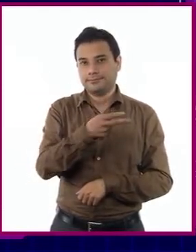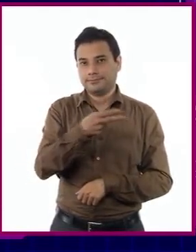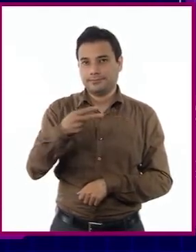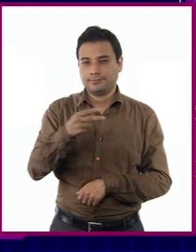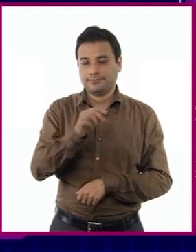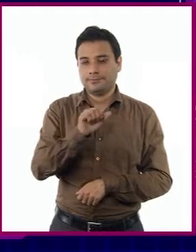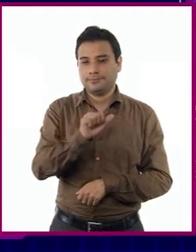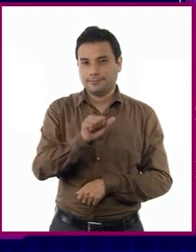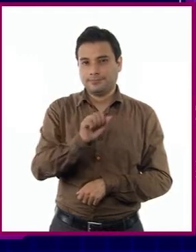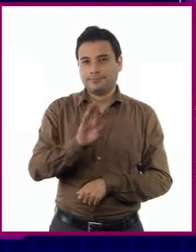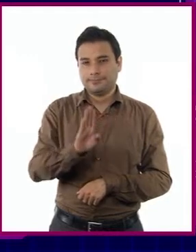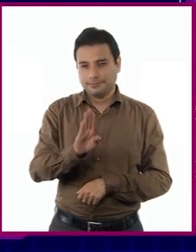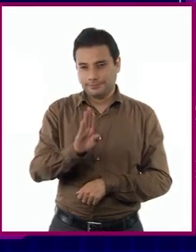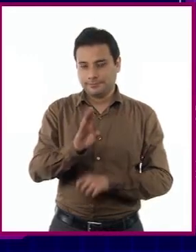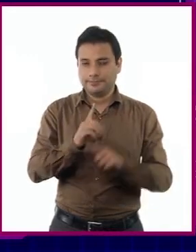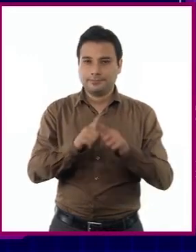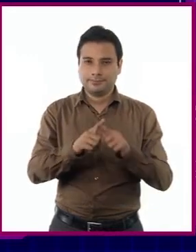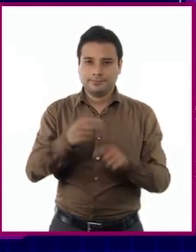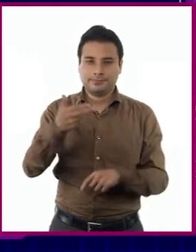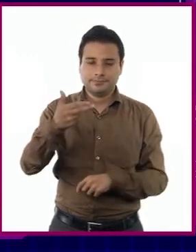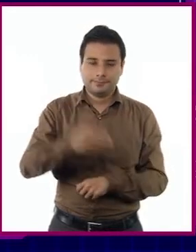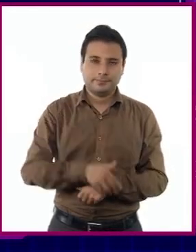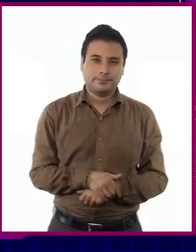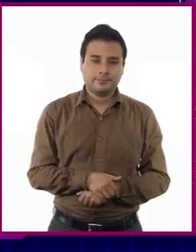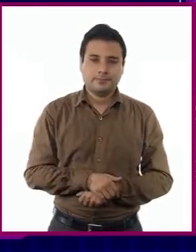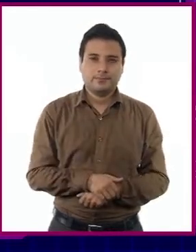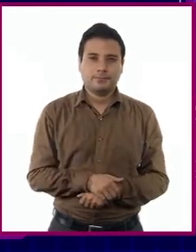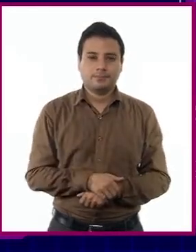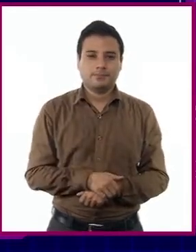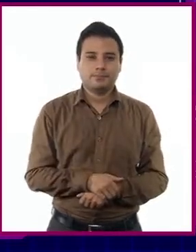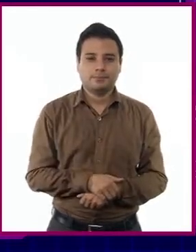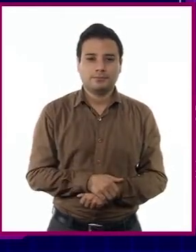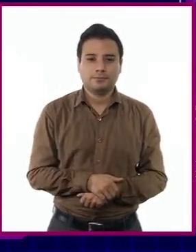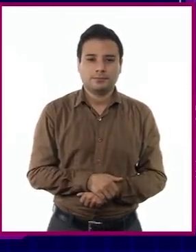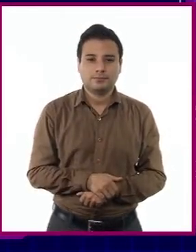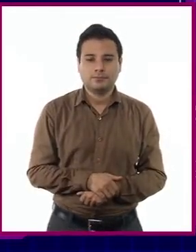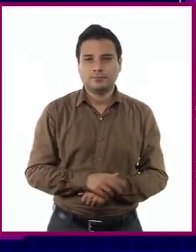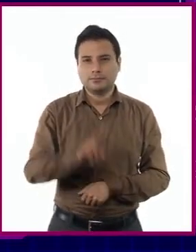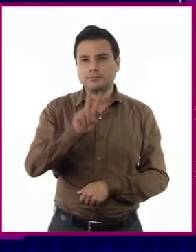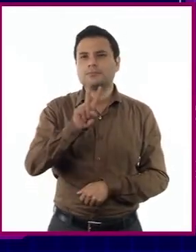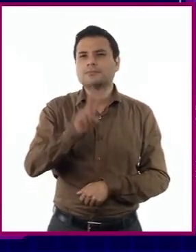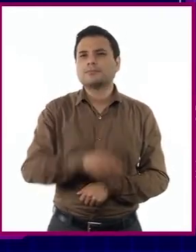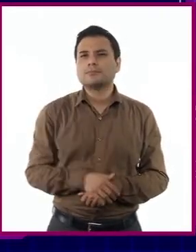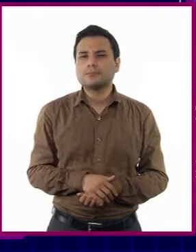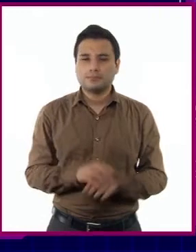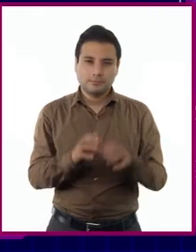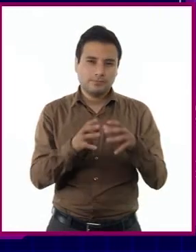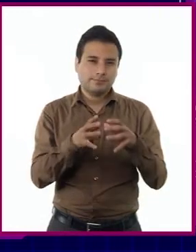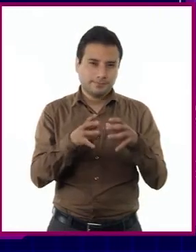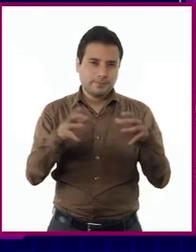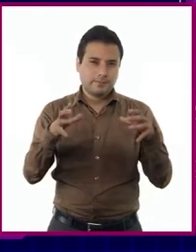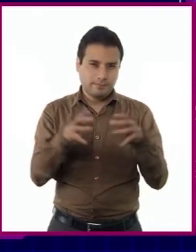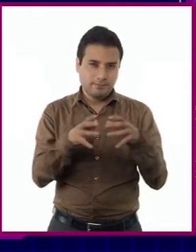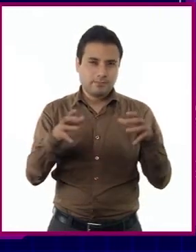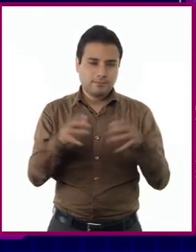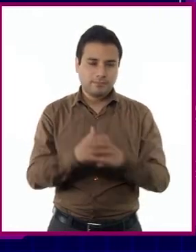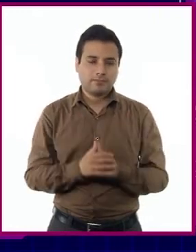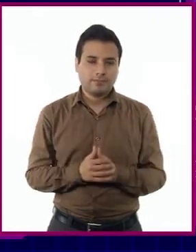b por h en donde v representa el volumen del prisma